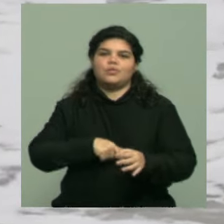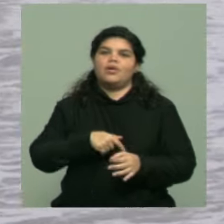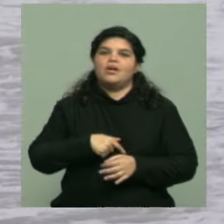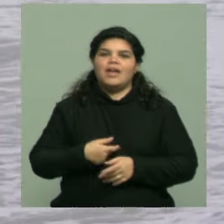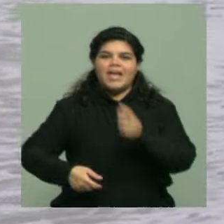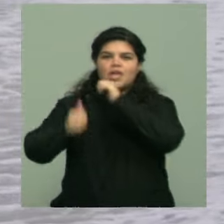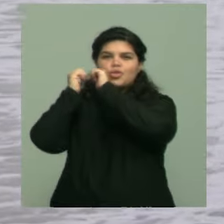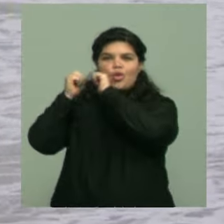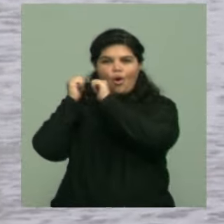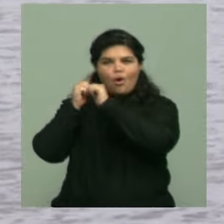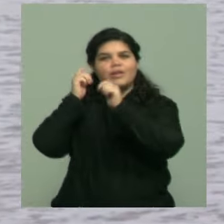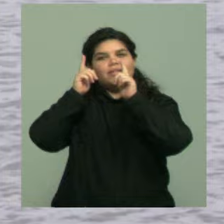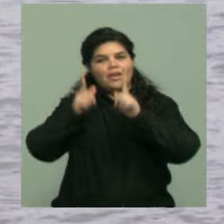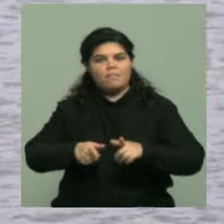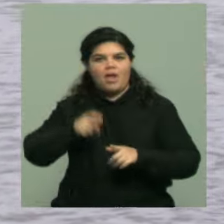fáctico,